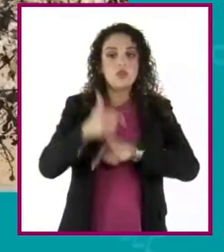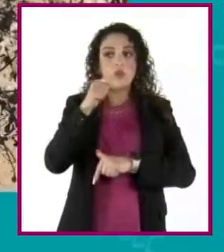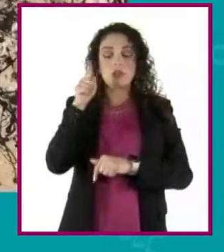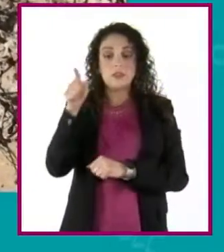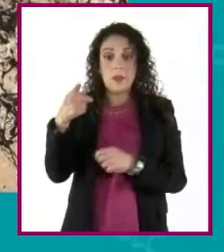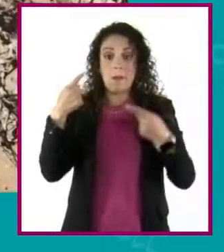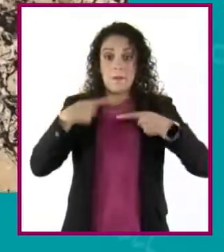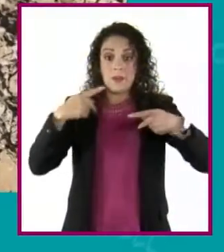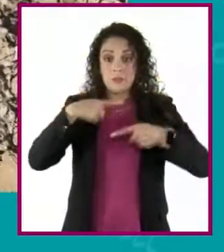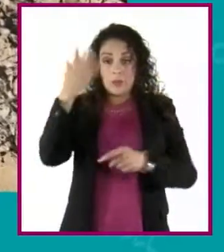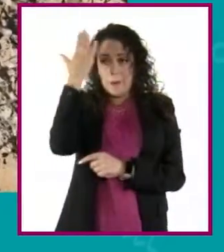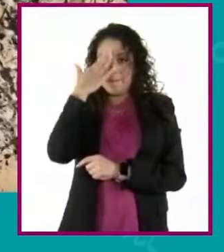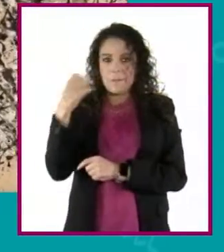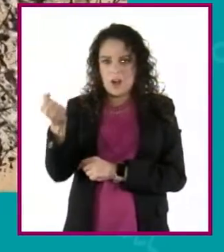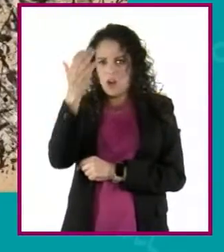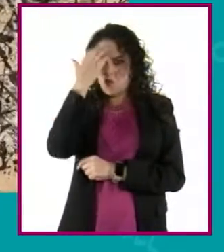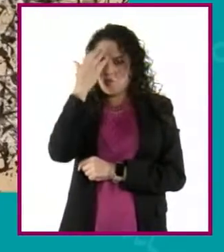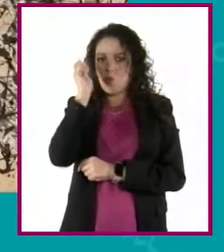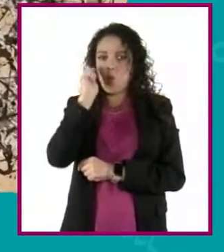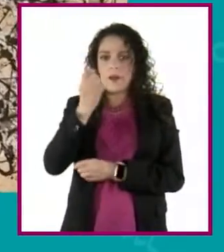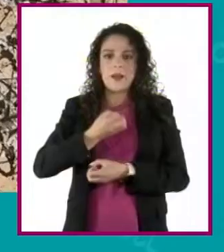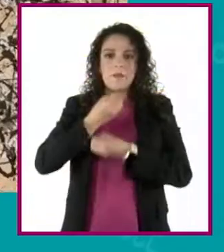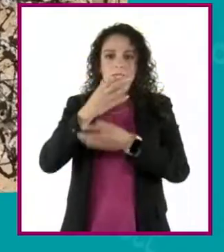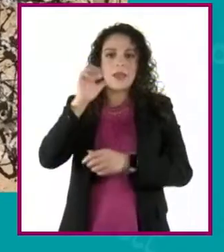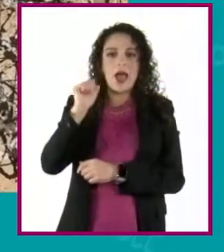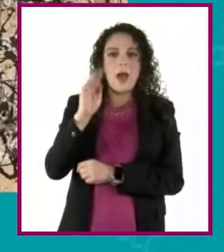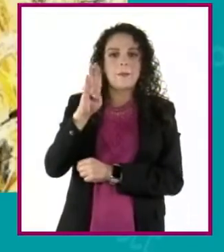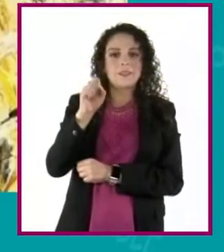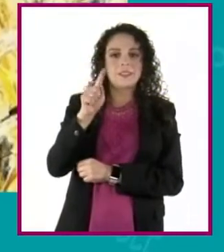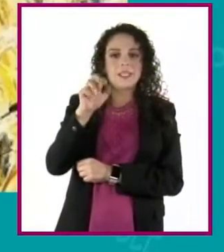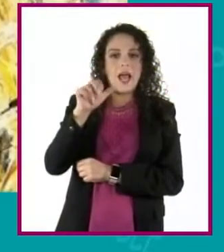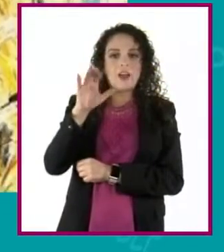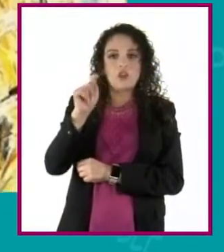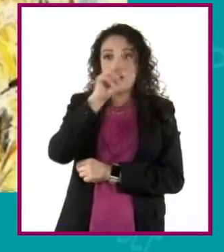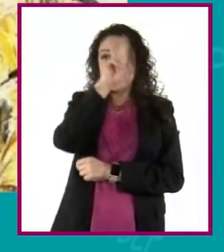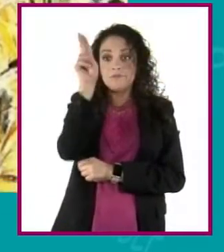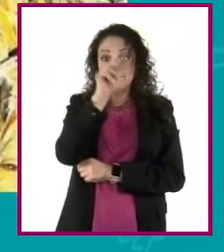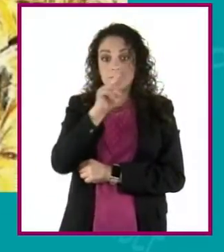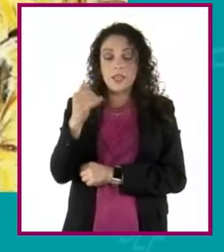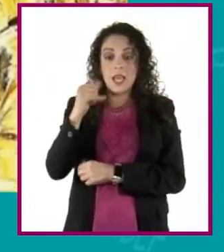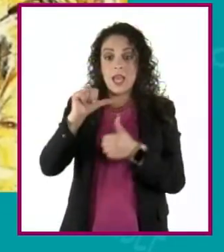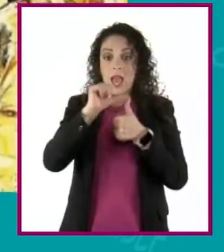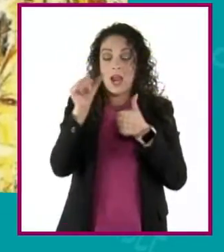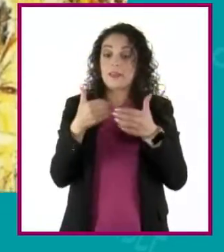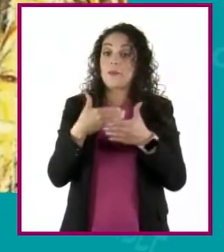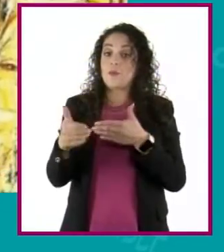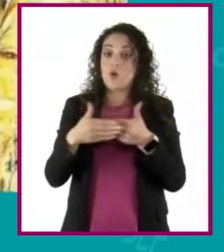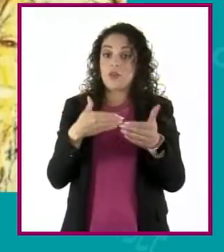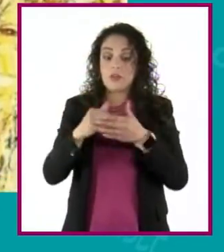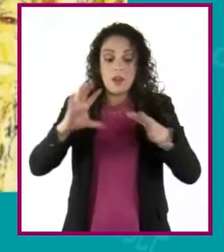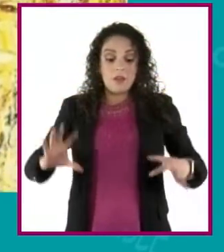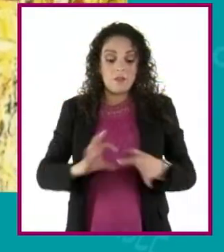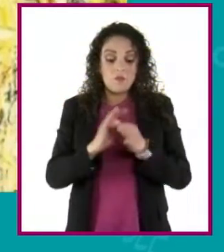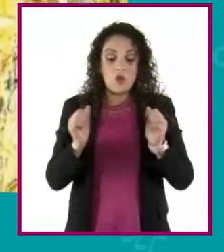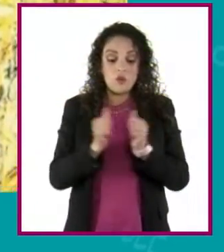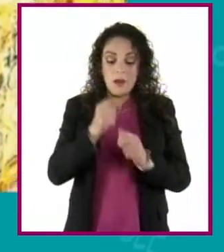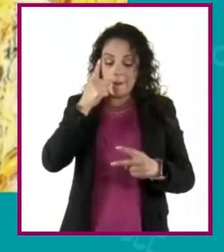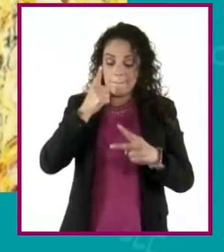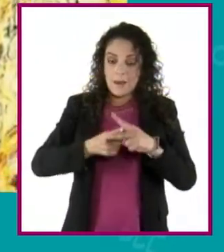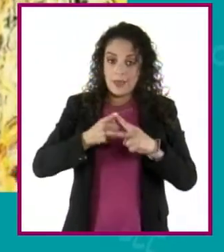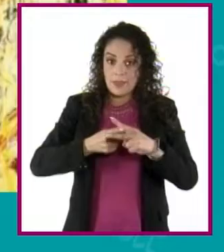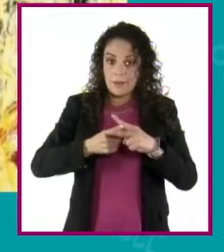los pintores más conocidos del expresionismo abstracto y uno de los artistas modernos más controversiales asociado con las